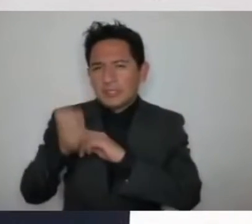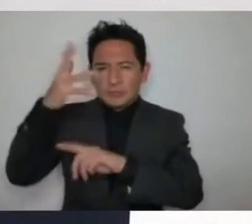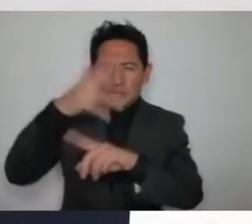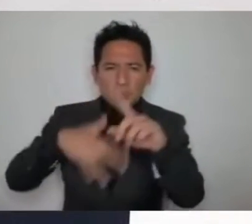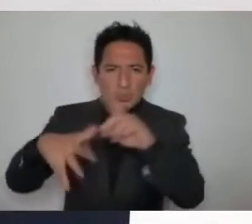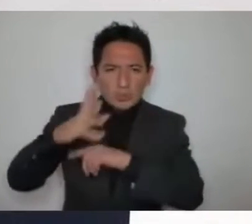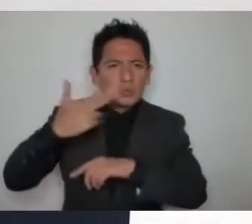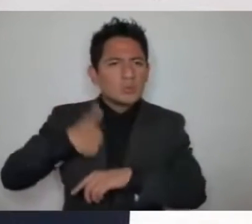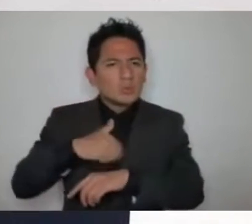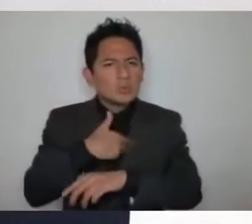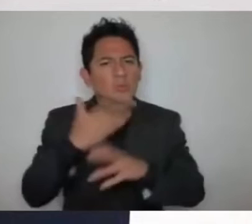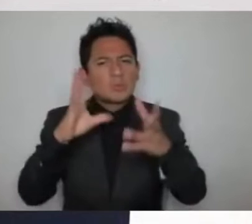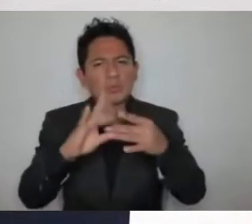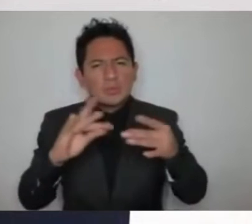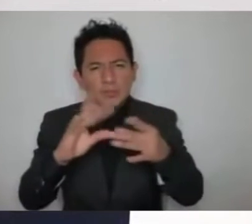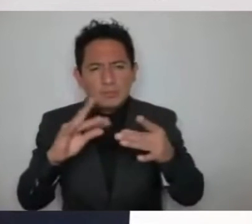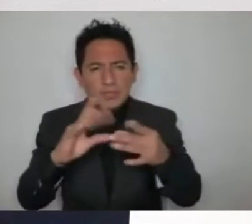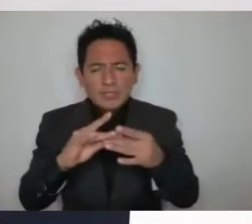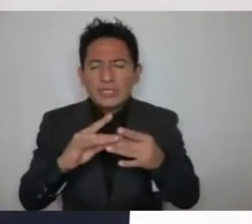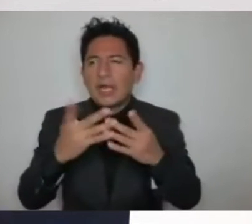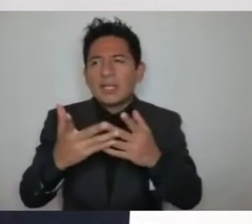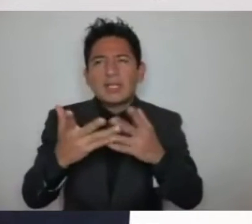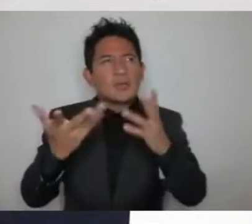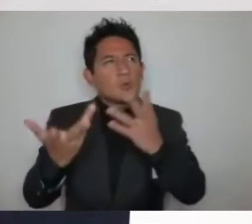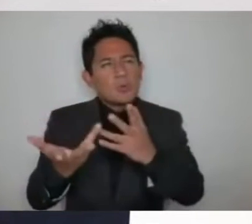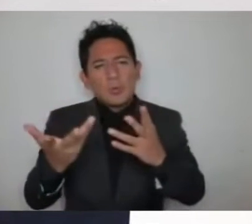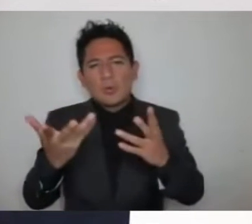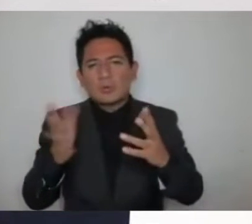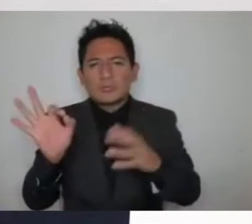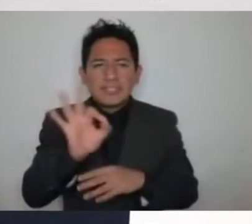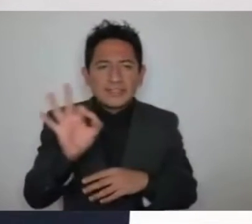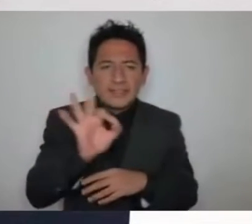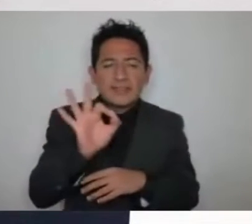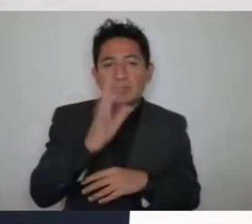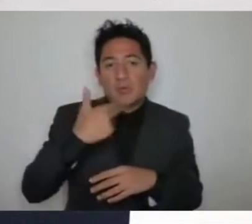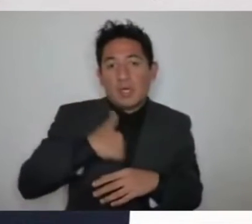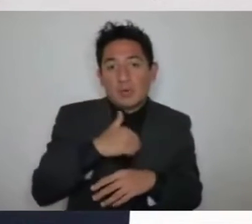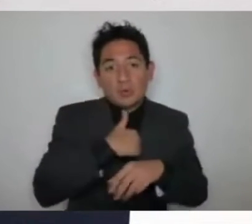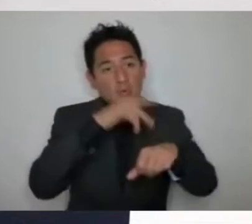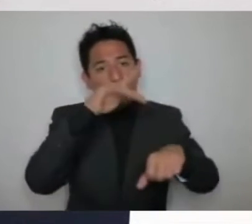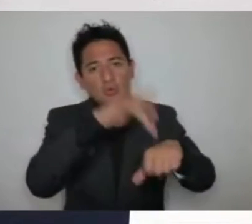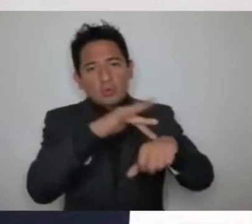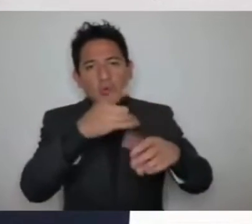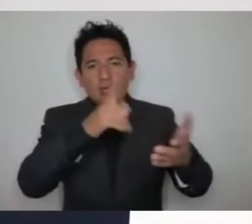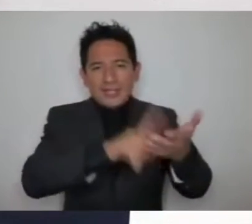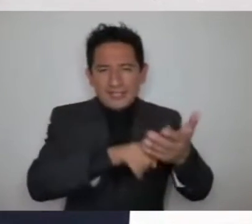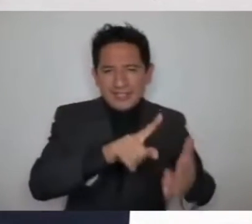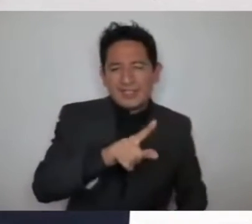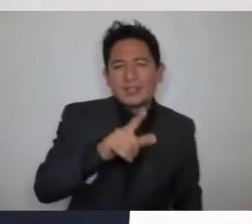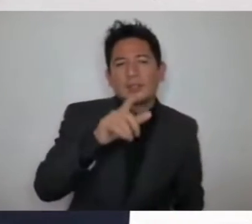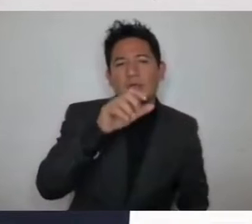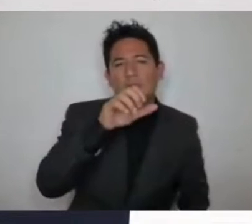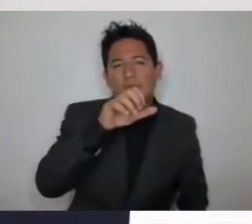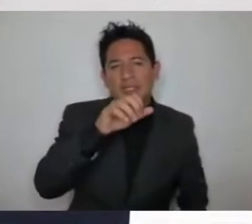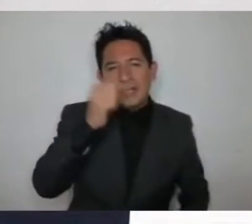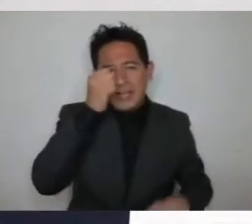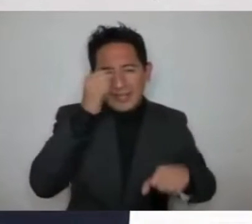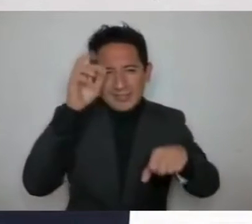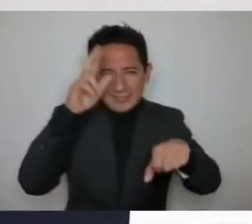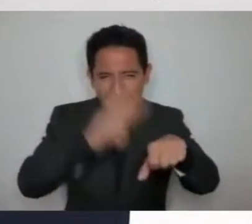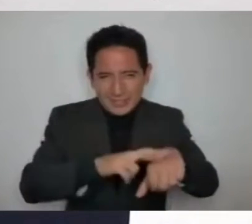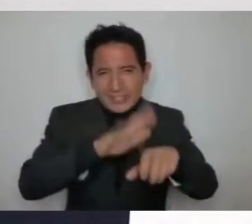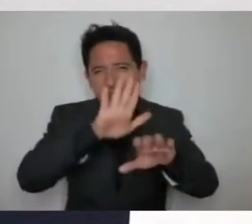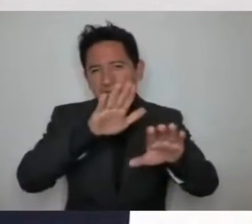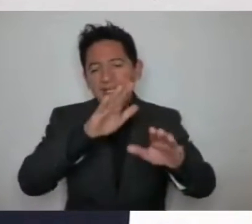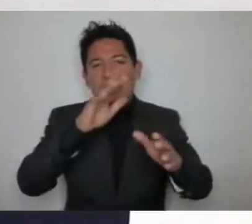en la parte que corresponde más a a lo que nos toca ver desde la secretaria técnica de combate a la tortura que por acá Está también el equipo que es